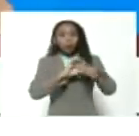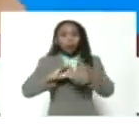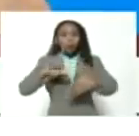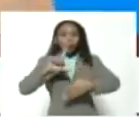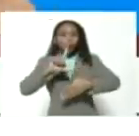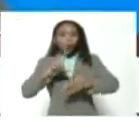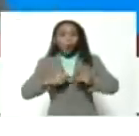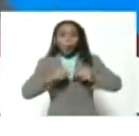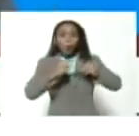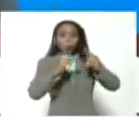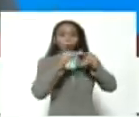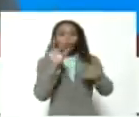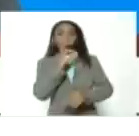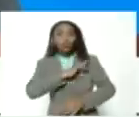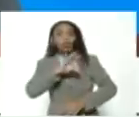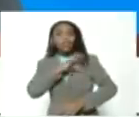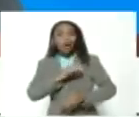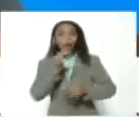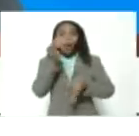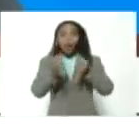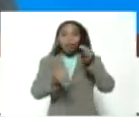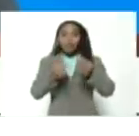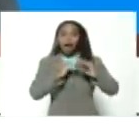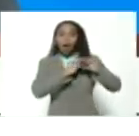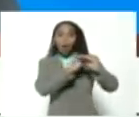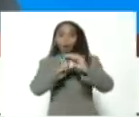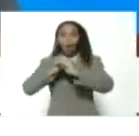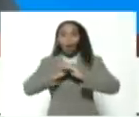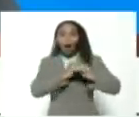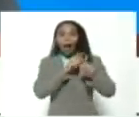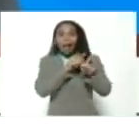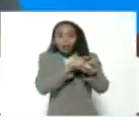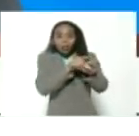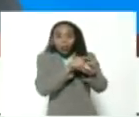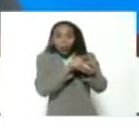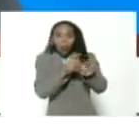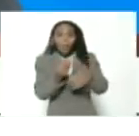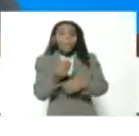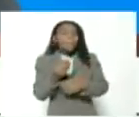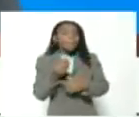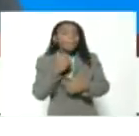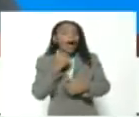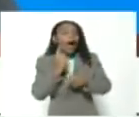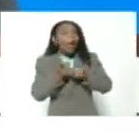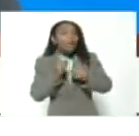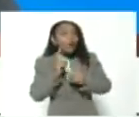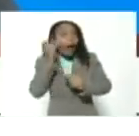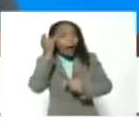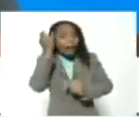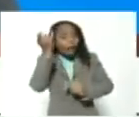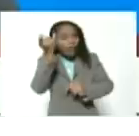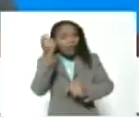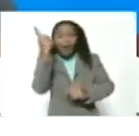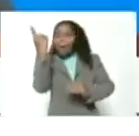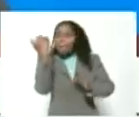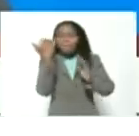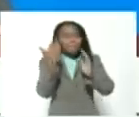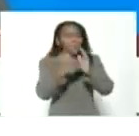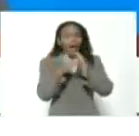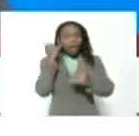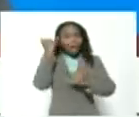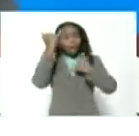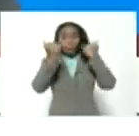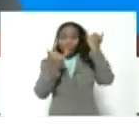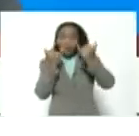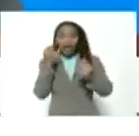la construcción de una sociedad de justicia, de igualdad. Estos son, presidente, apenas algunas de las ideas, de las miles de ideas que